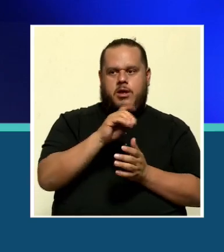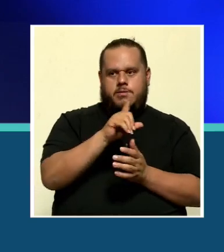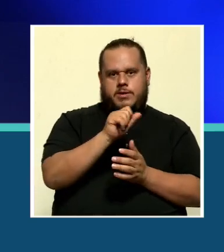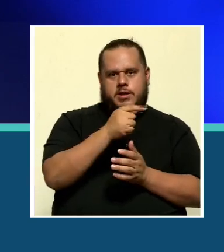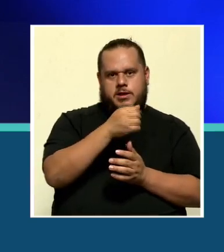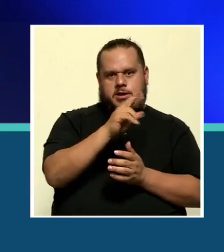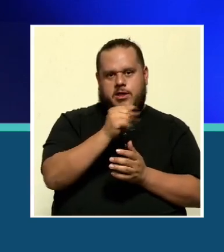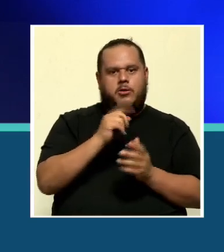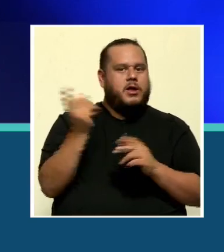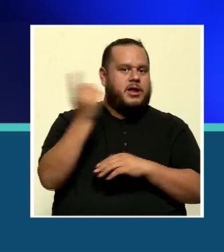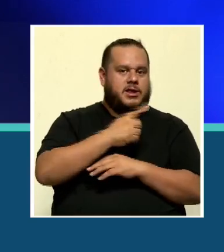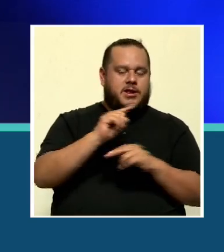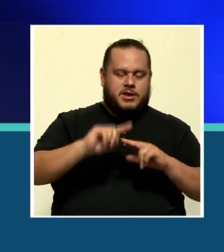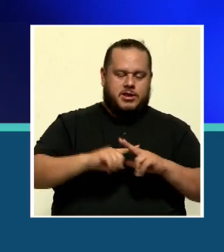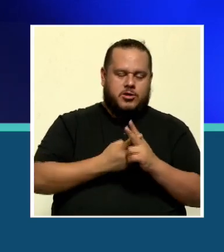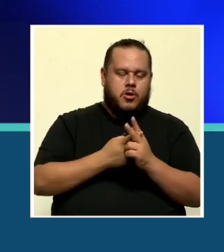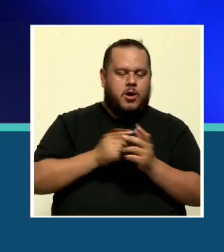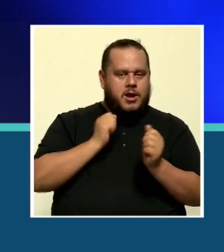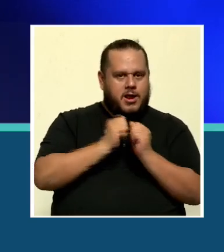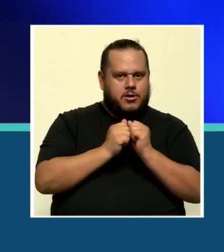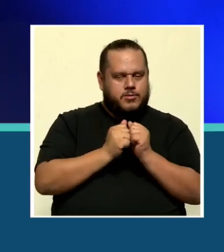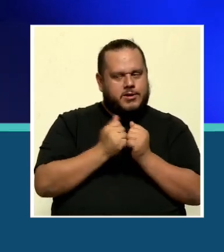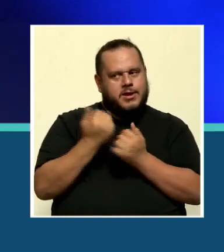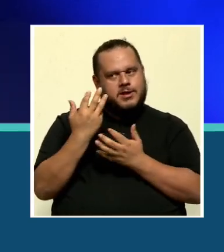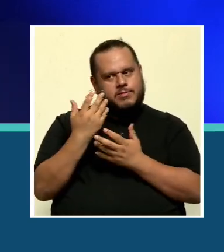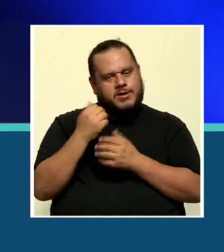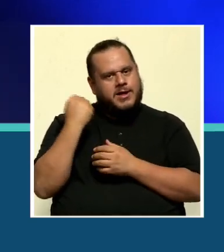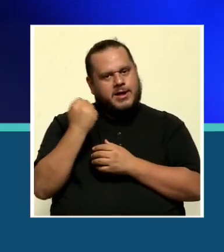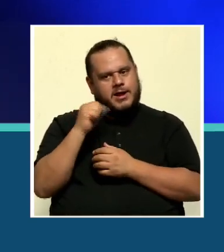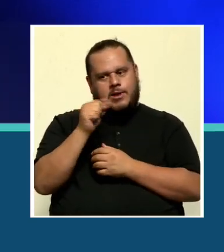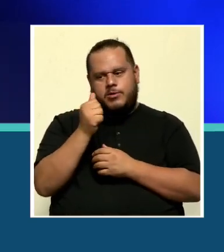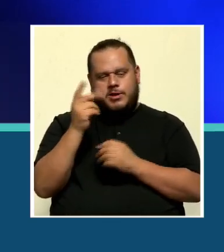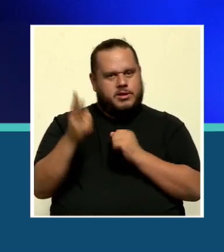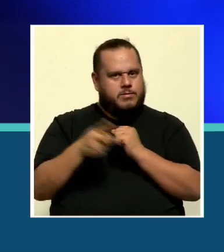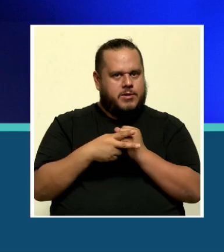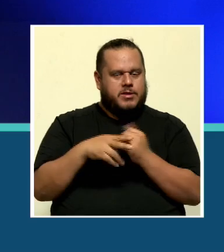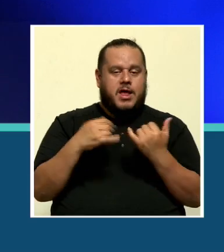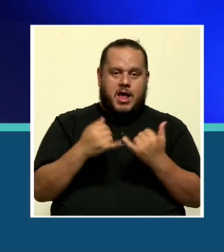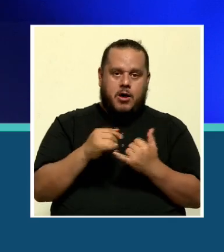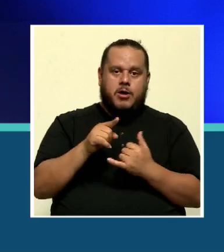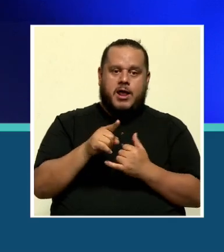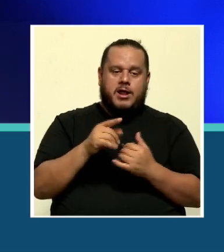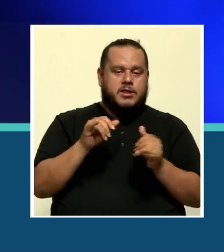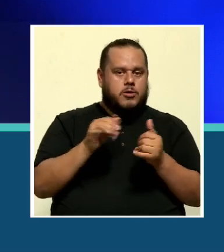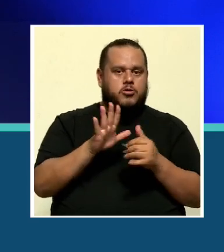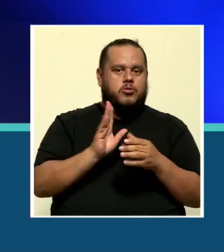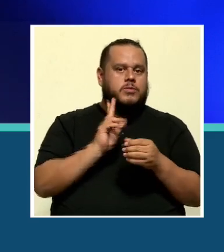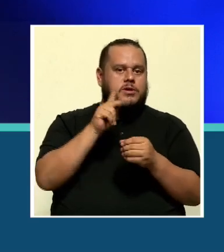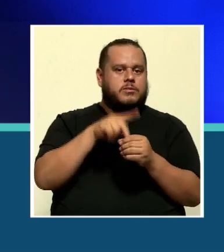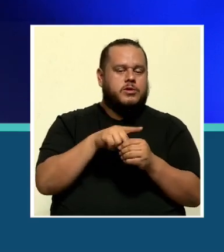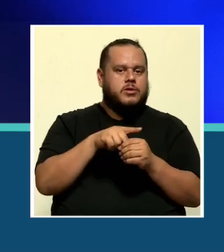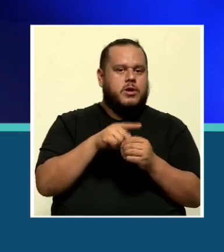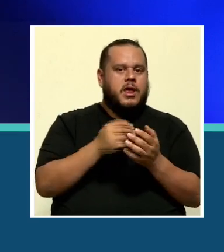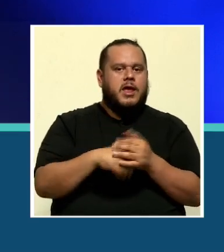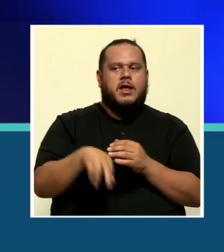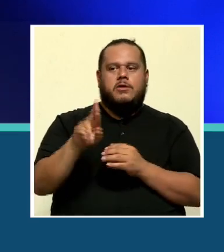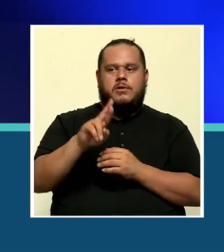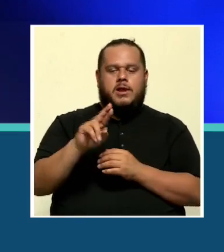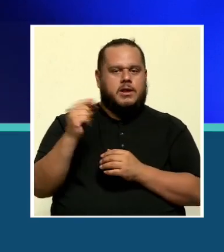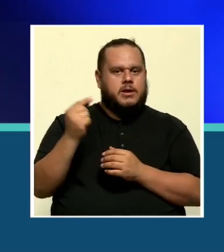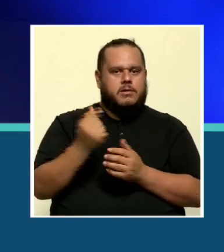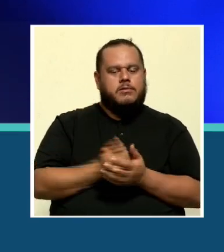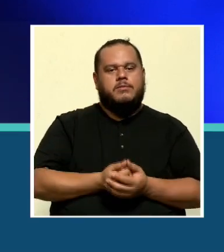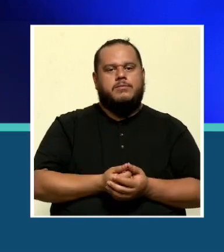que inició la competencia que soñaba ganar por 10ª vez. Ahora también está en juego su participación en el Roland Garros.